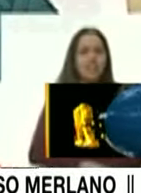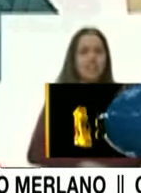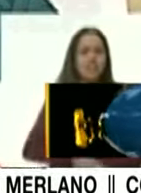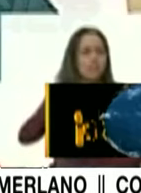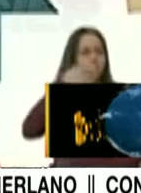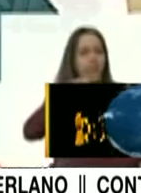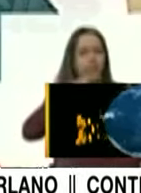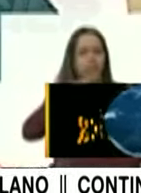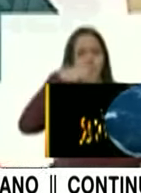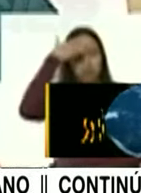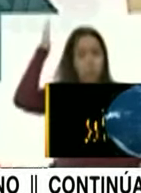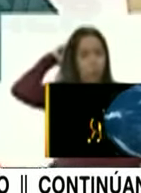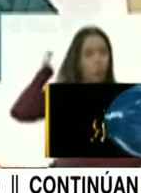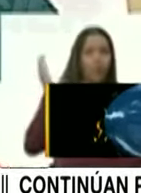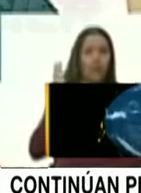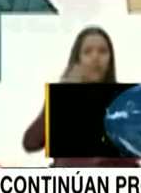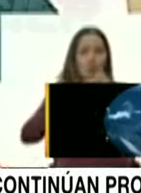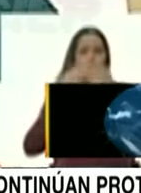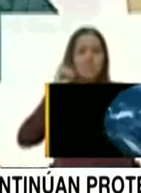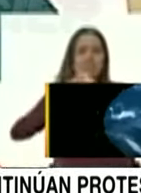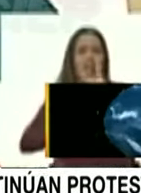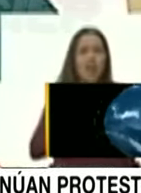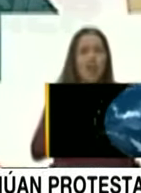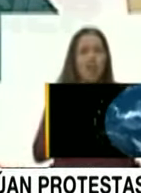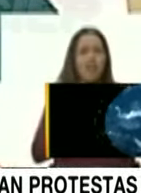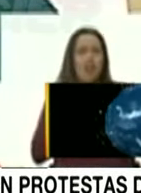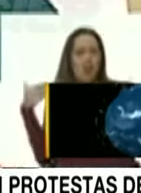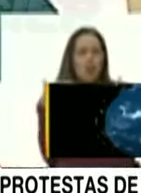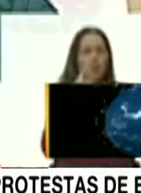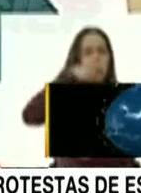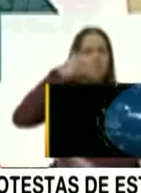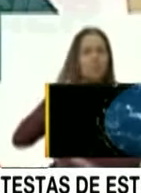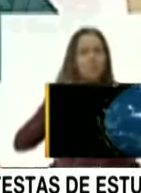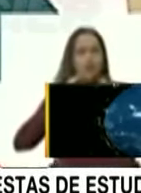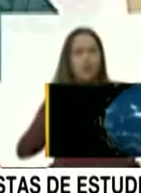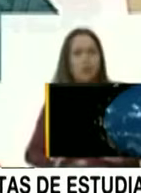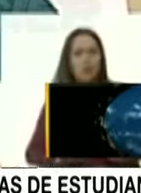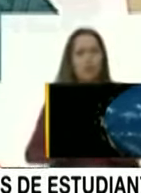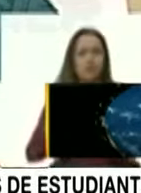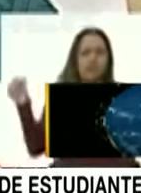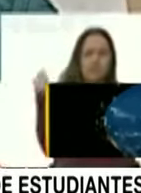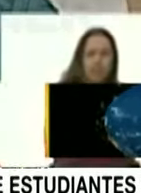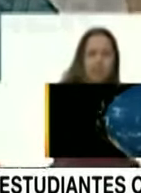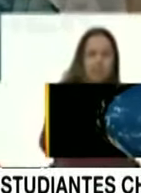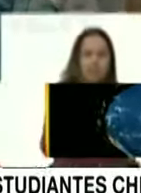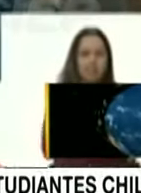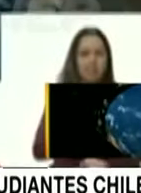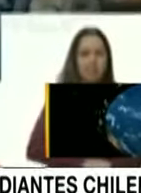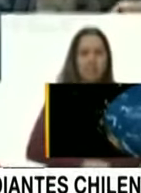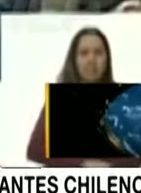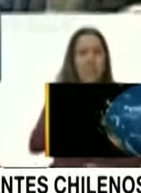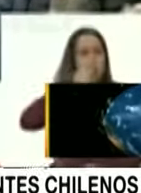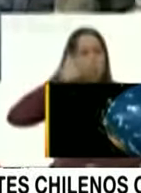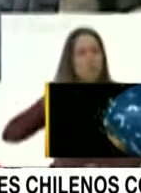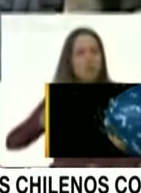comunidad internacional, contra los crímenes que se cometen, contra el cuerpo torturado y vejado